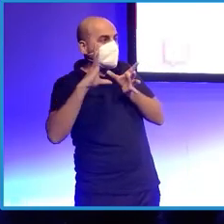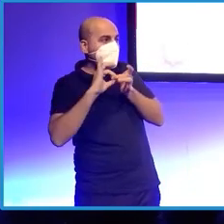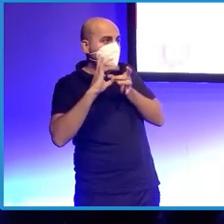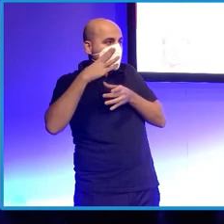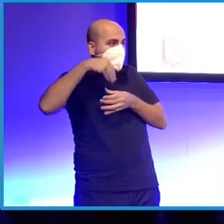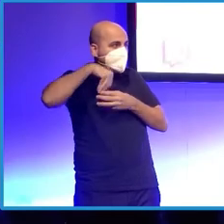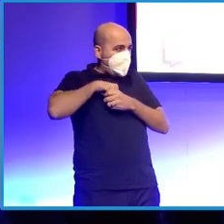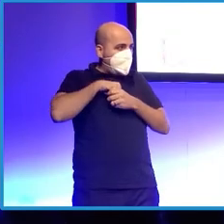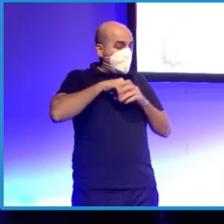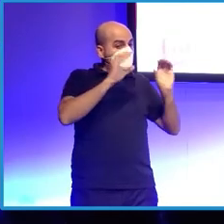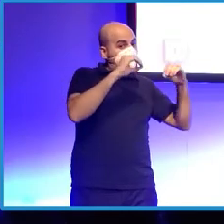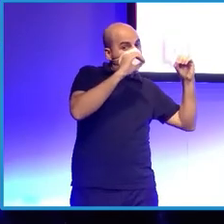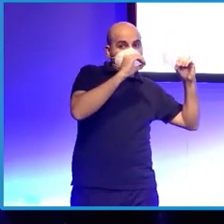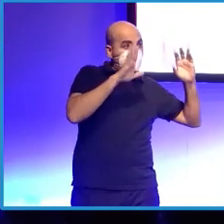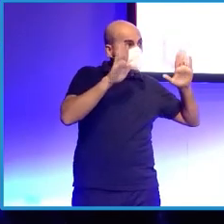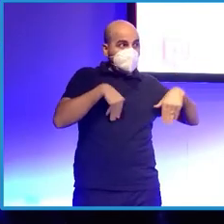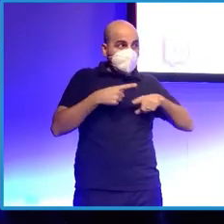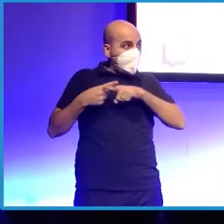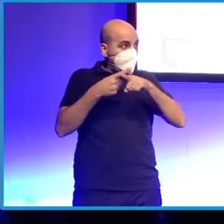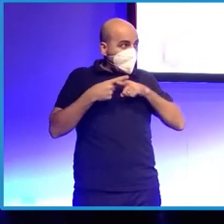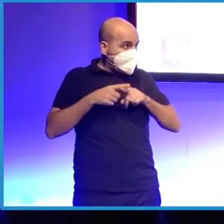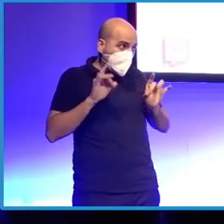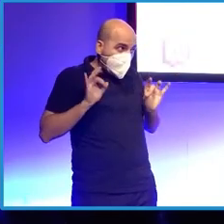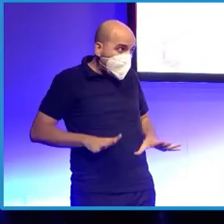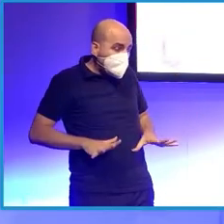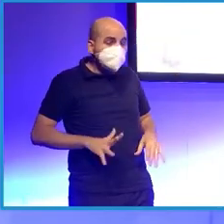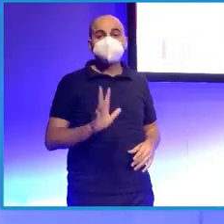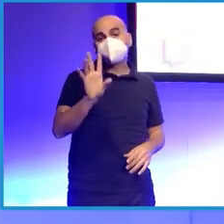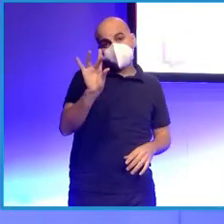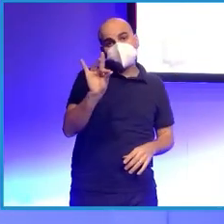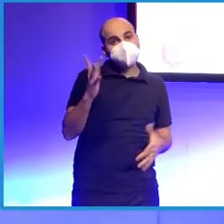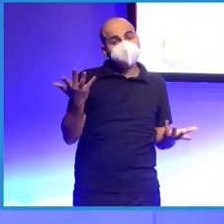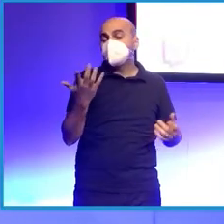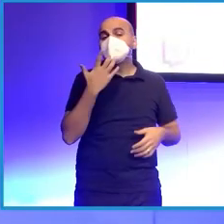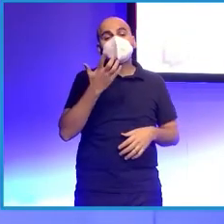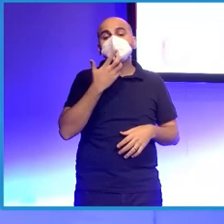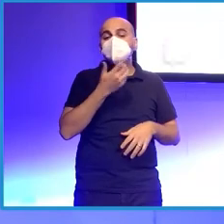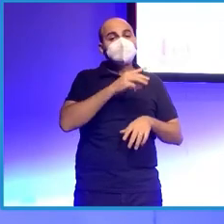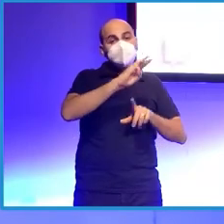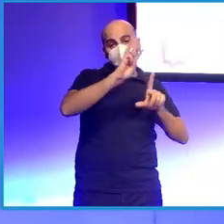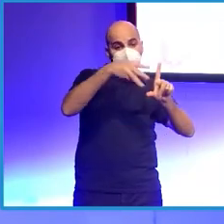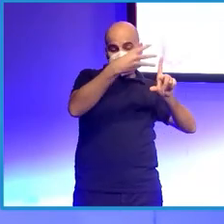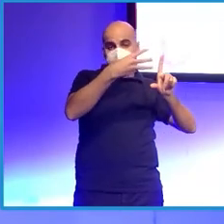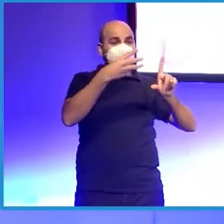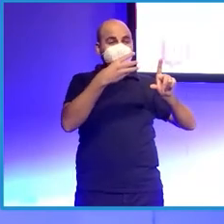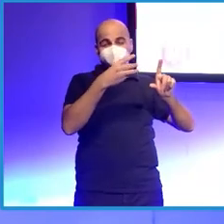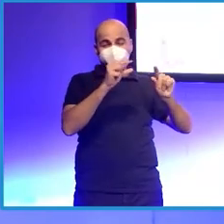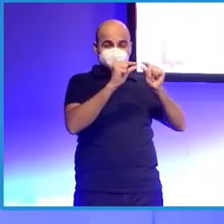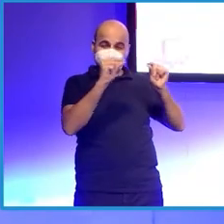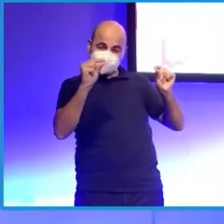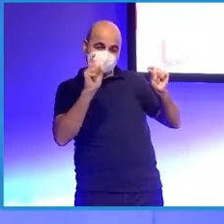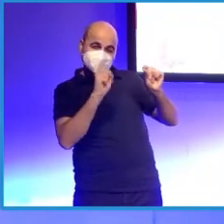te refieres a nivel de reparto día a nivel reparto es algo equitativo es decir son cantidad de links internos externos que va repartiendo